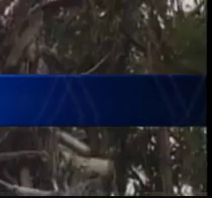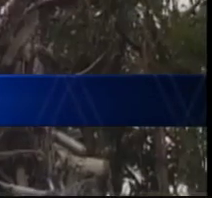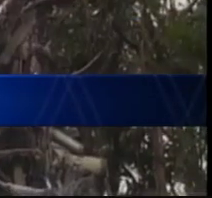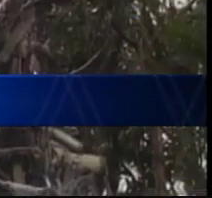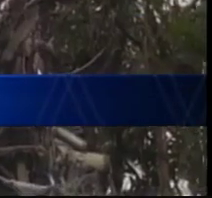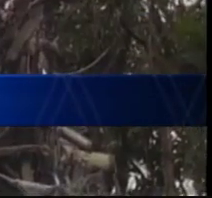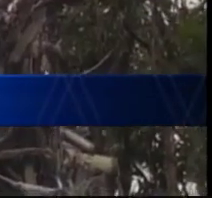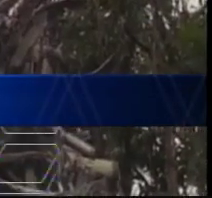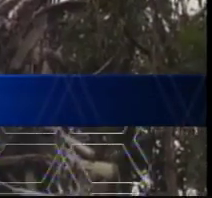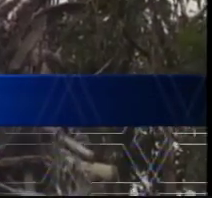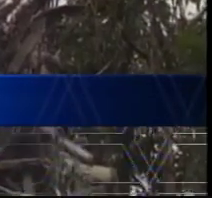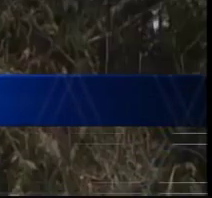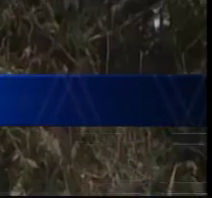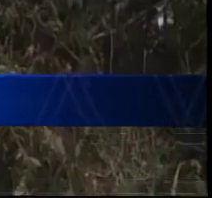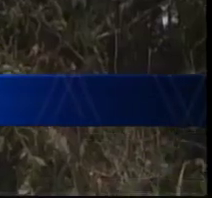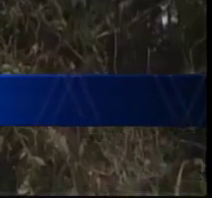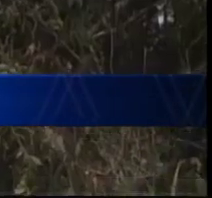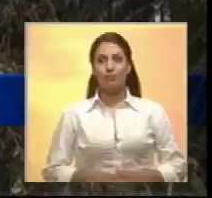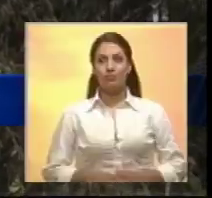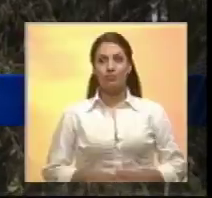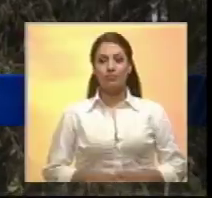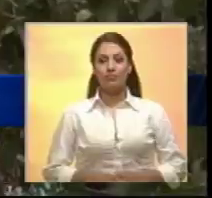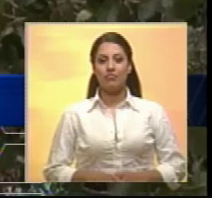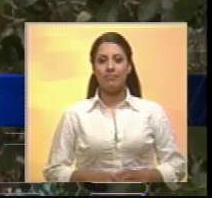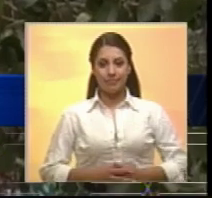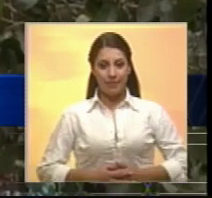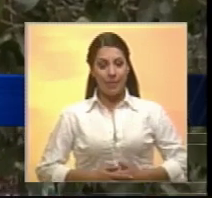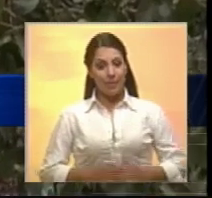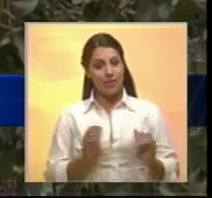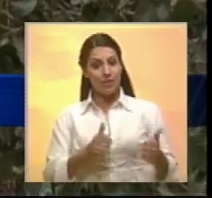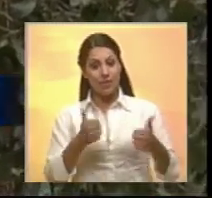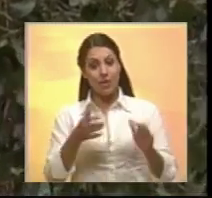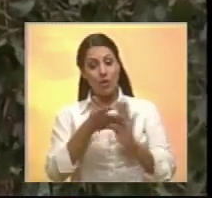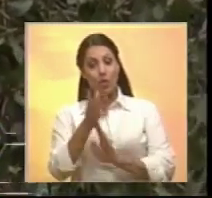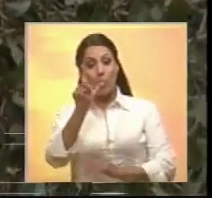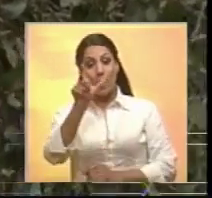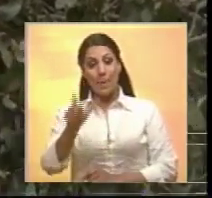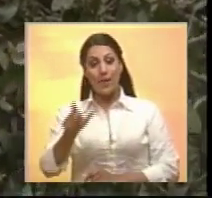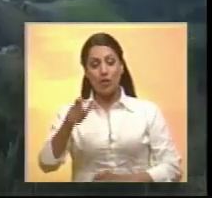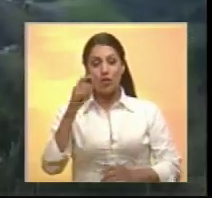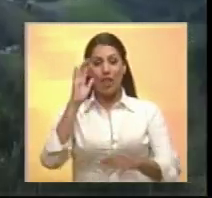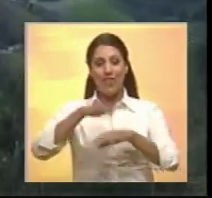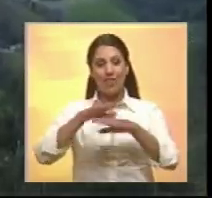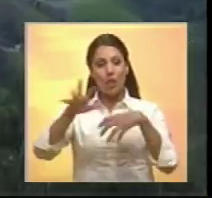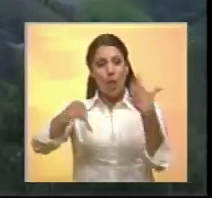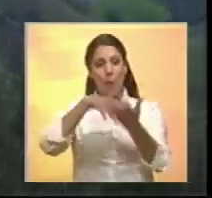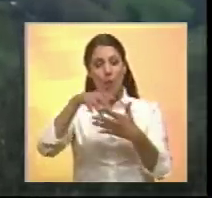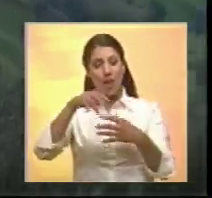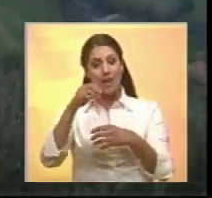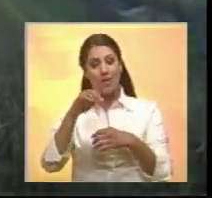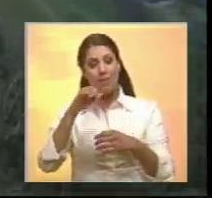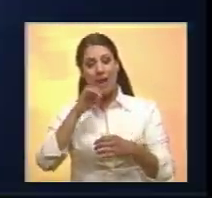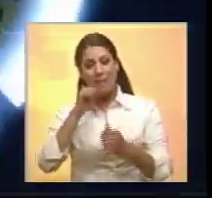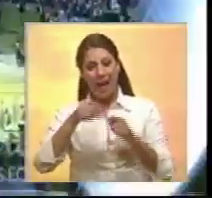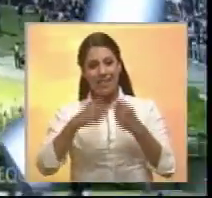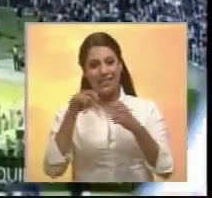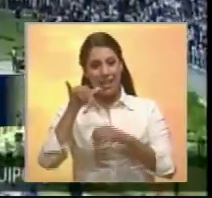Audio revelador. Piloto del avión siniestrado en Colombia solicitó auxilio debido a una falla.